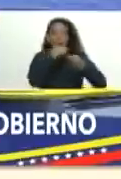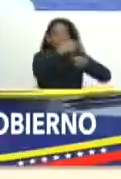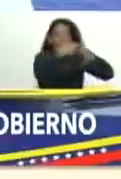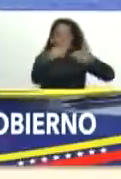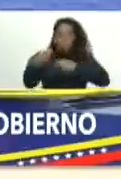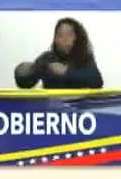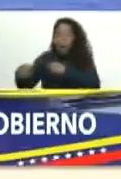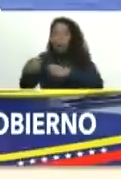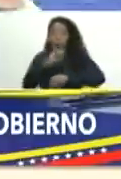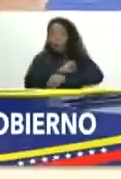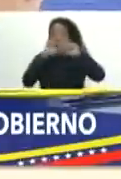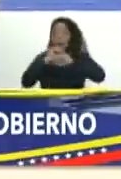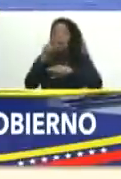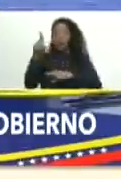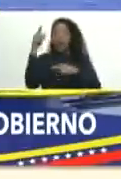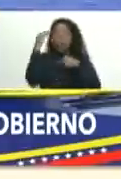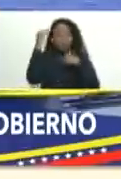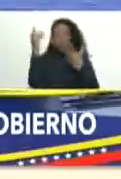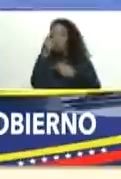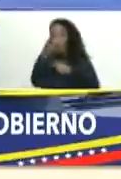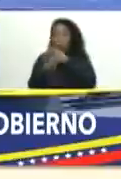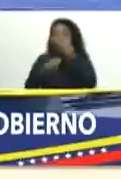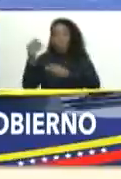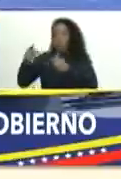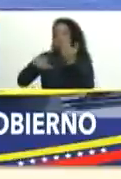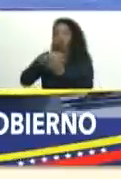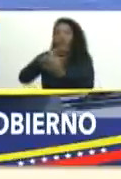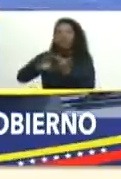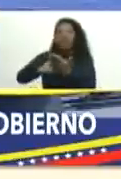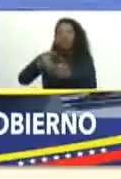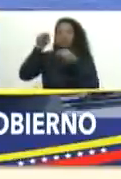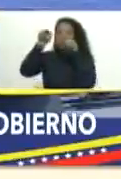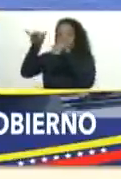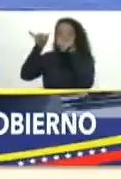te toca parir. Yo no sé cómo vas a hacer.